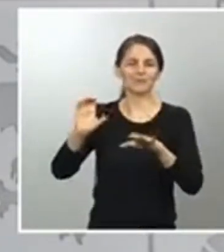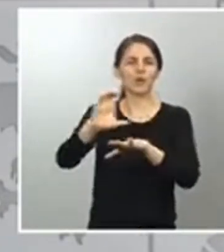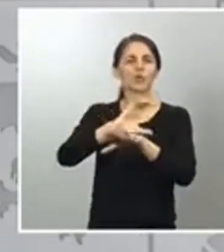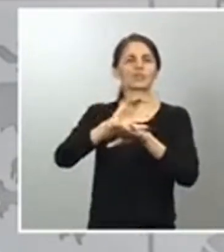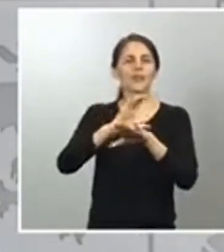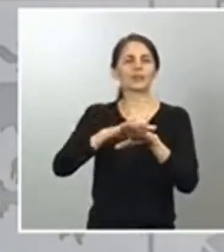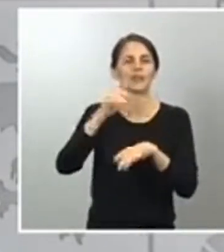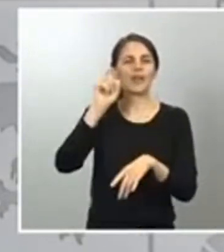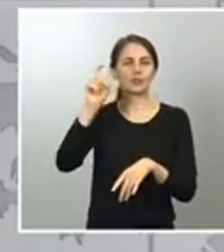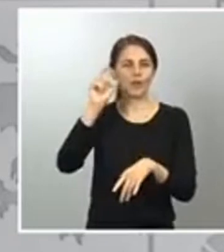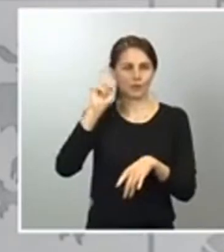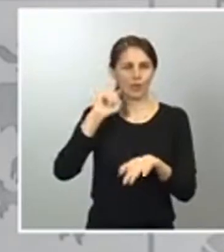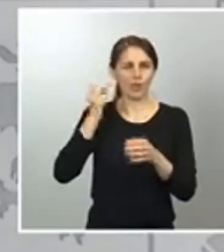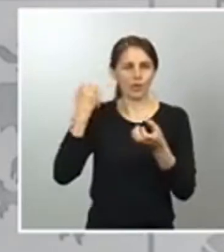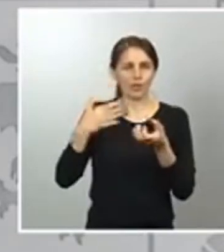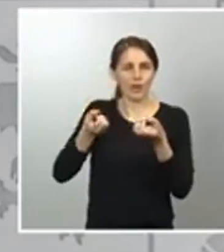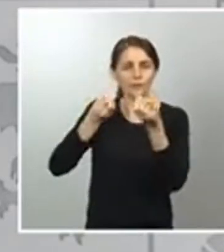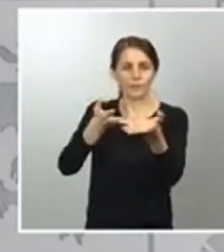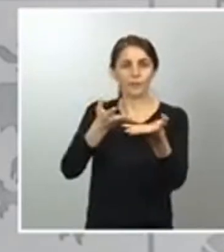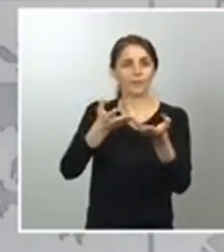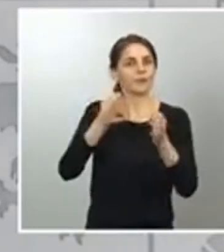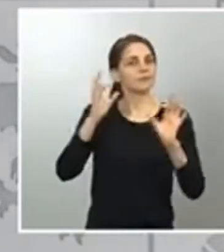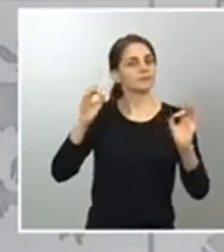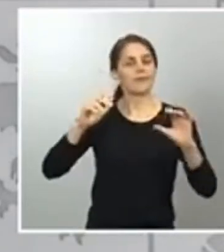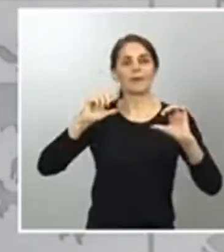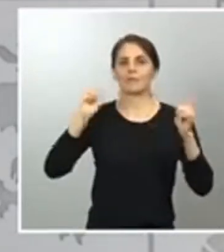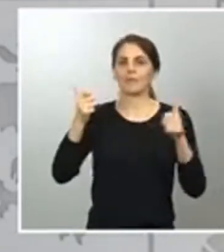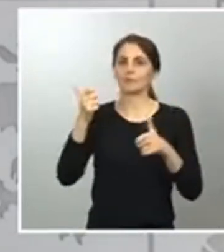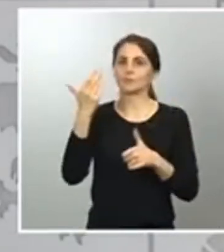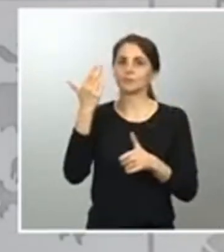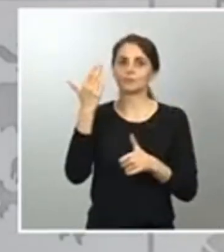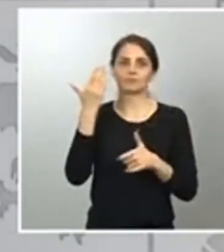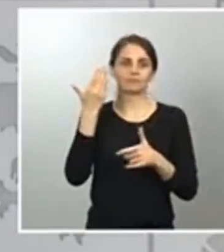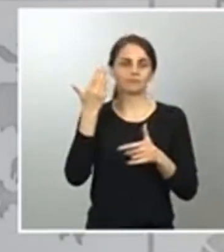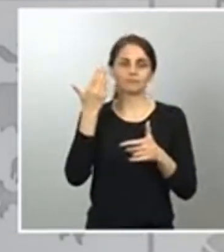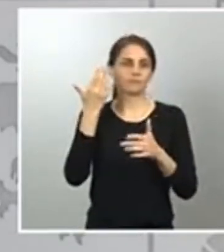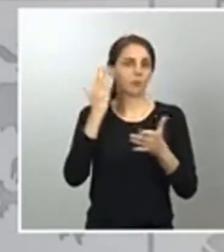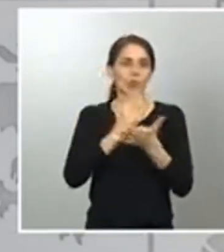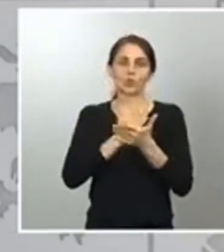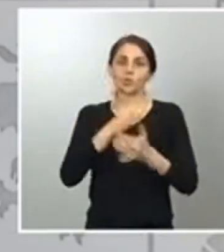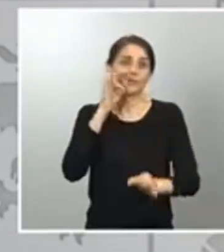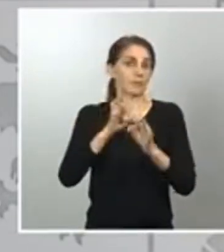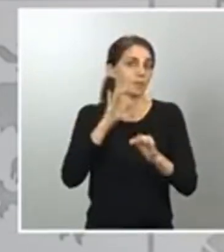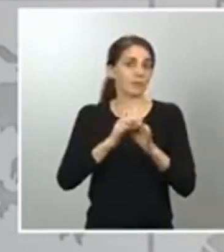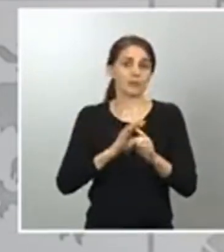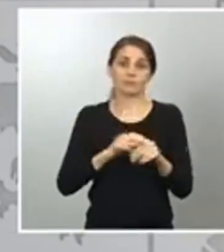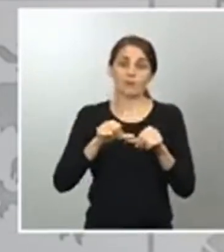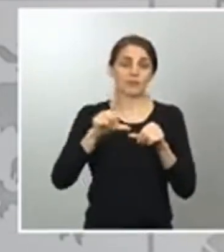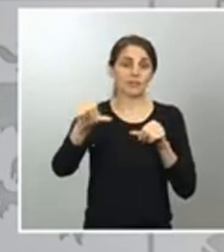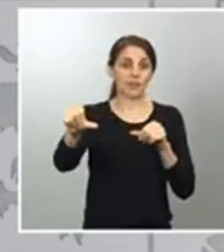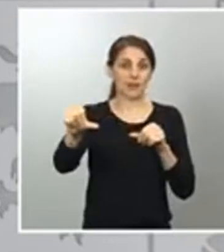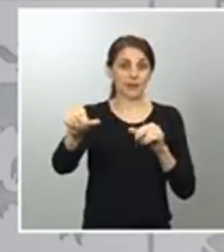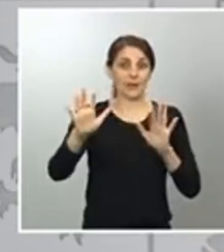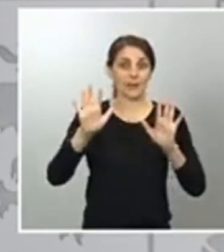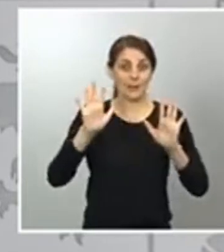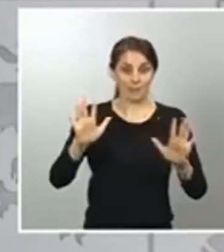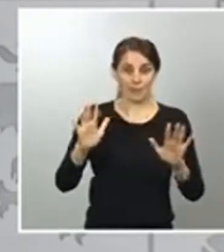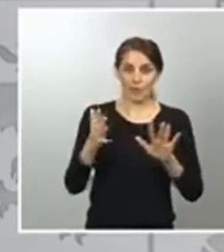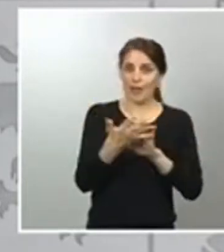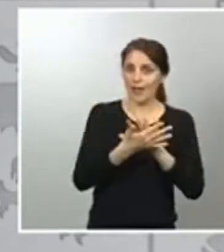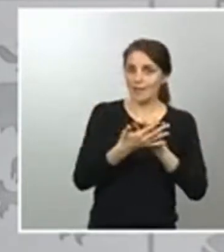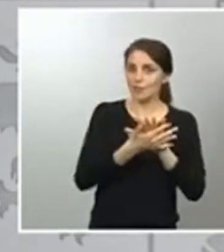general el curso académico será en el mes de septiembre. Pero evidentemente, si estamos planteando una vuelta a la normalidad, a una nueva